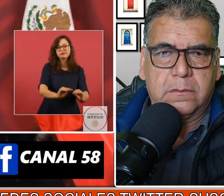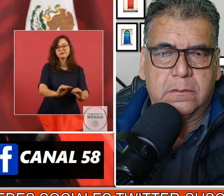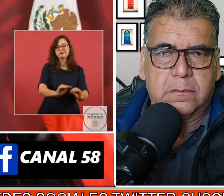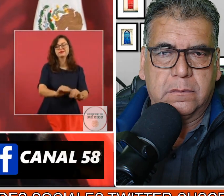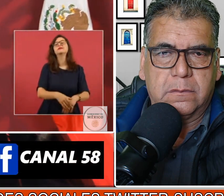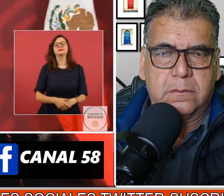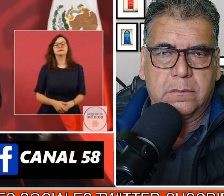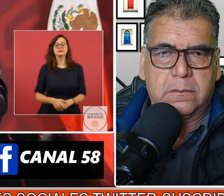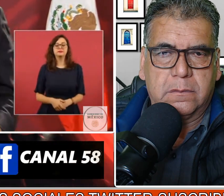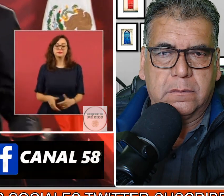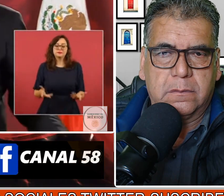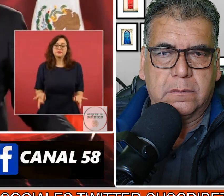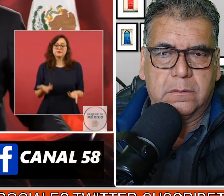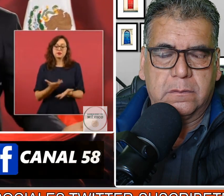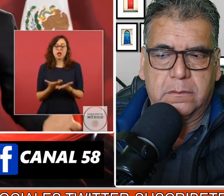lo que queremos es